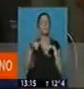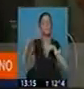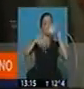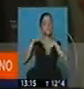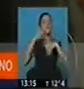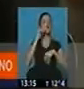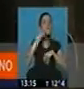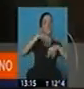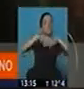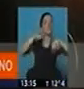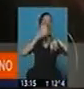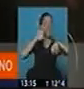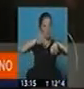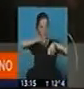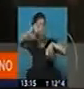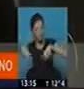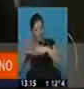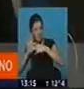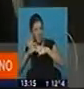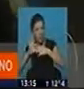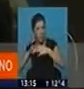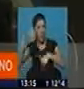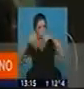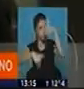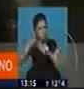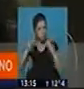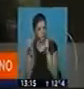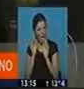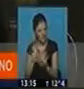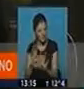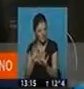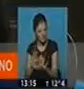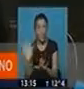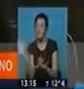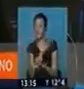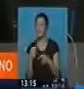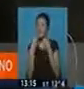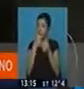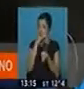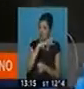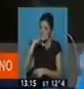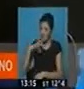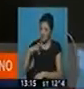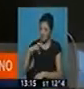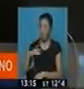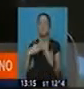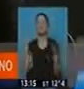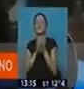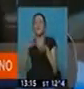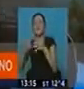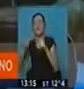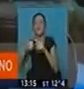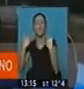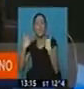el resultado por la salida del Reino Unido de la Unión Europea para que el voto fuera más conservador aún? ¿Qué pasó con Podemos? ¿Cuánto